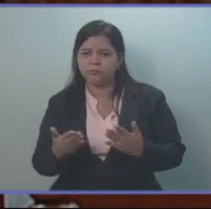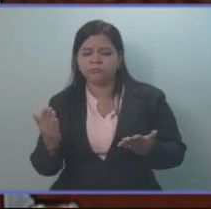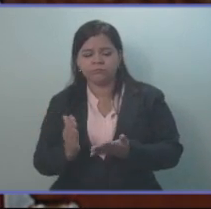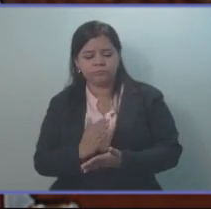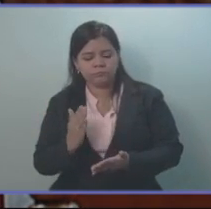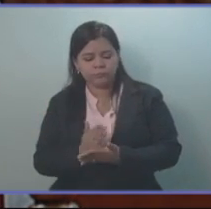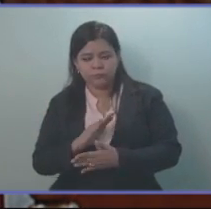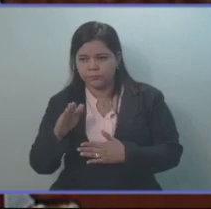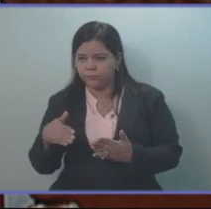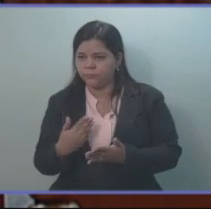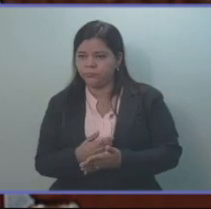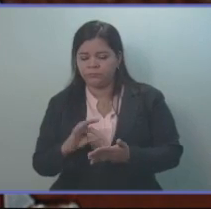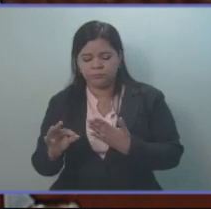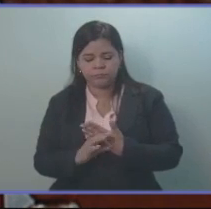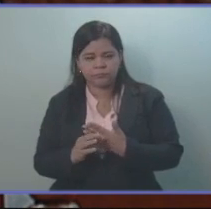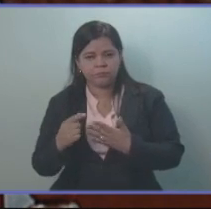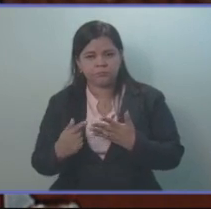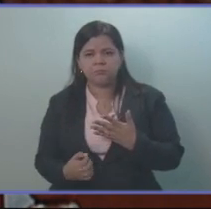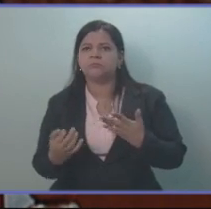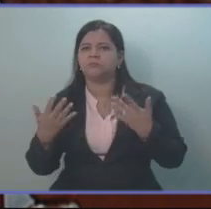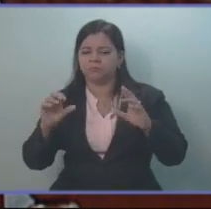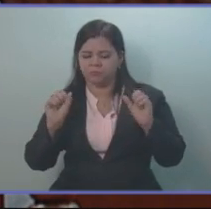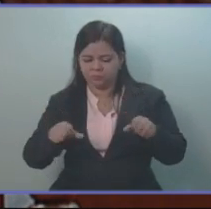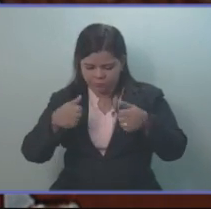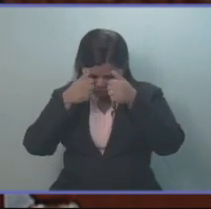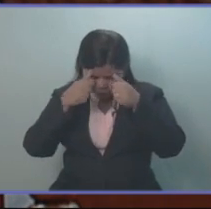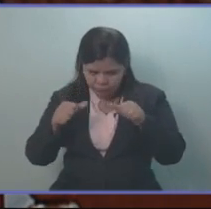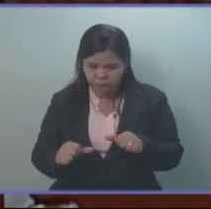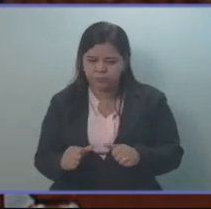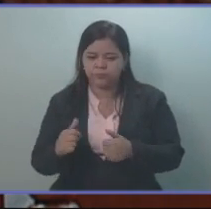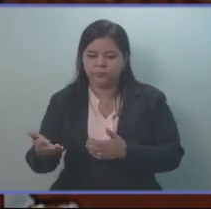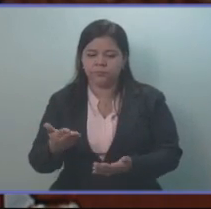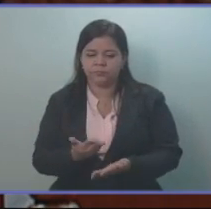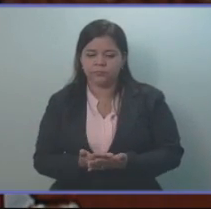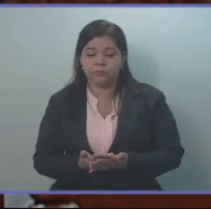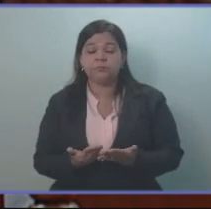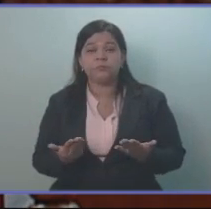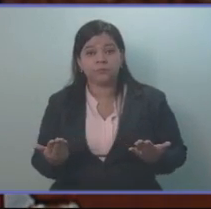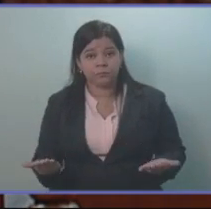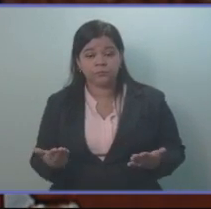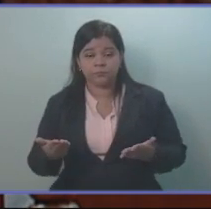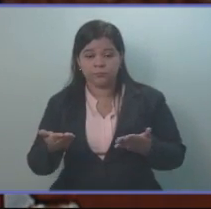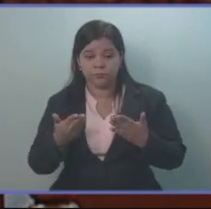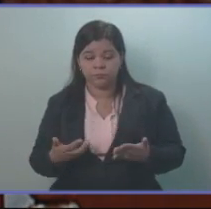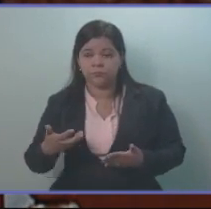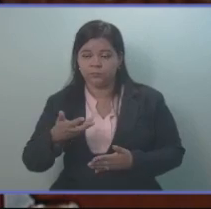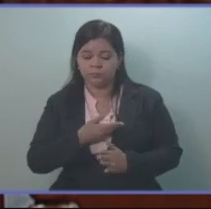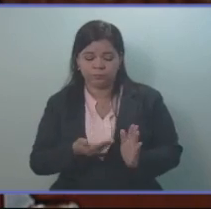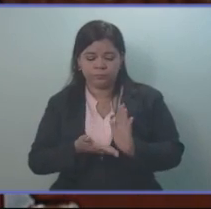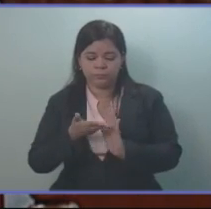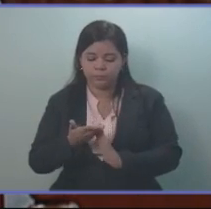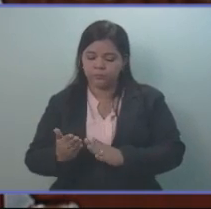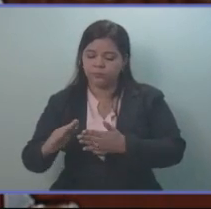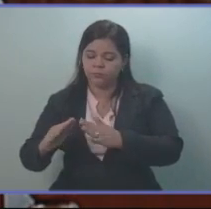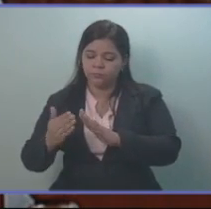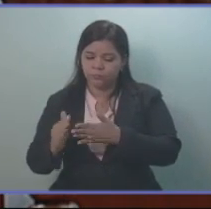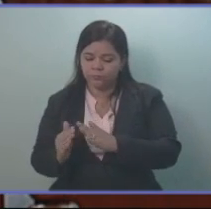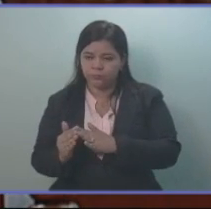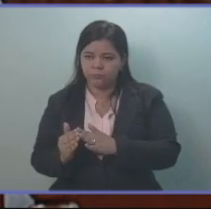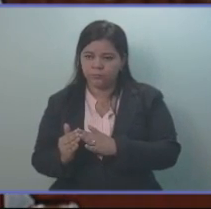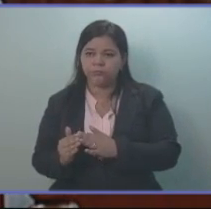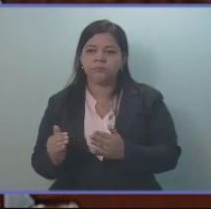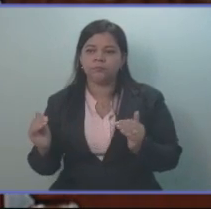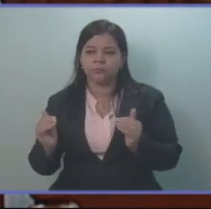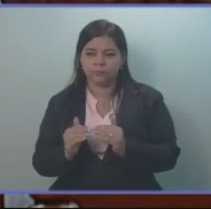estudio correspondiente, estima procedente aprobar la iniciativa, pues permitirá potenciar desarrollos habitacionales en beneficio